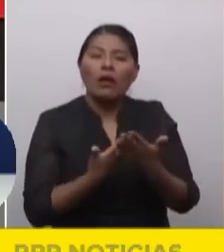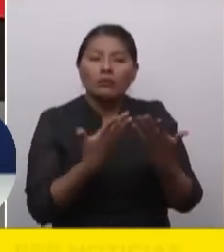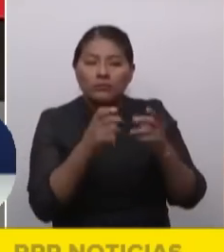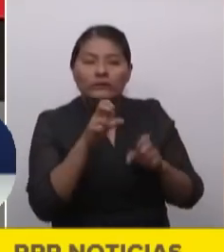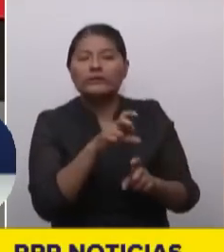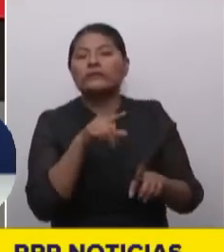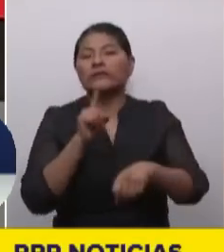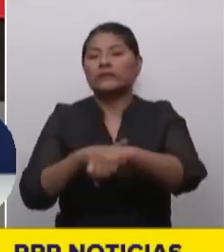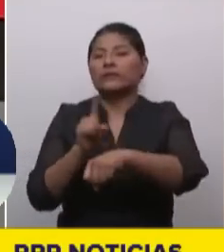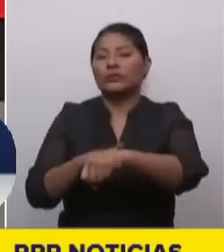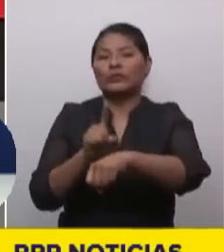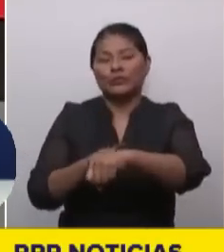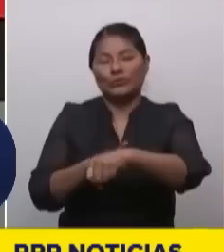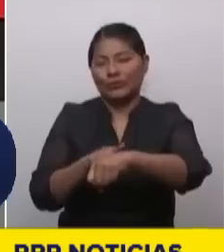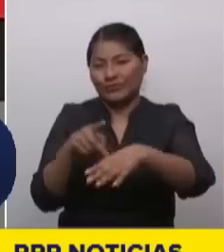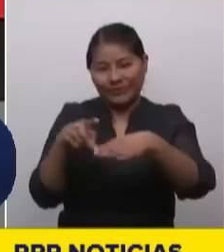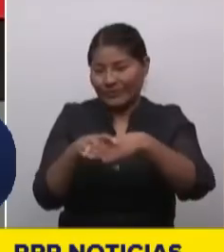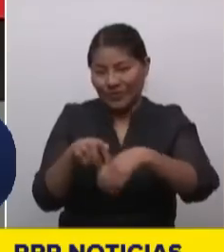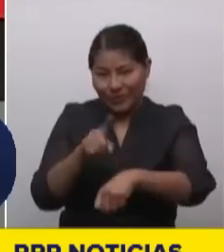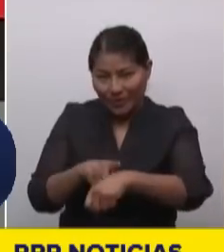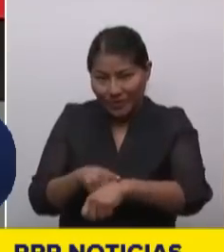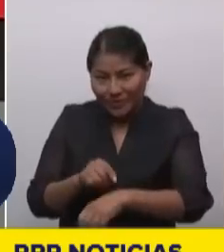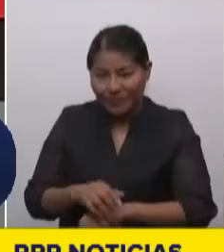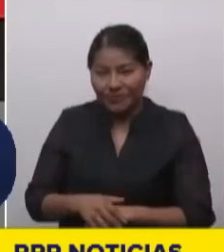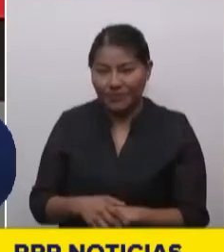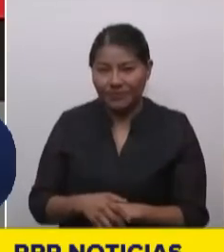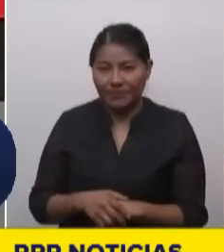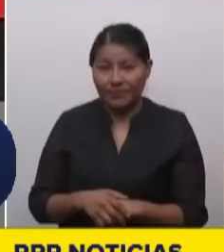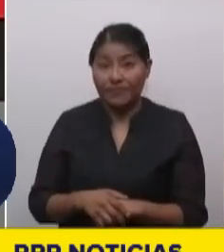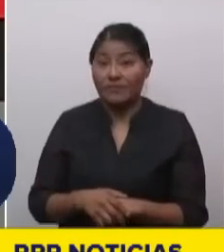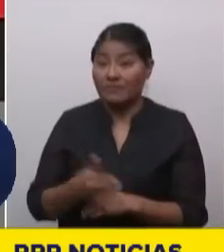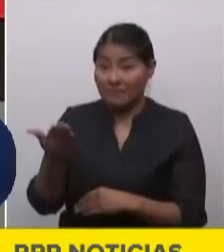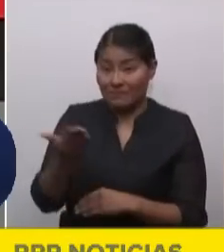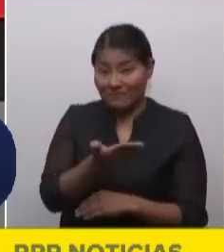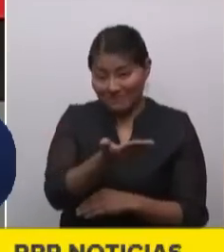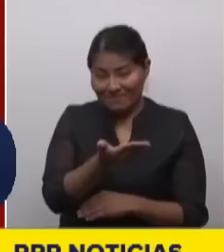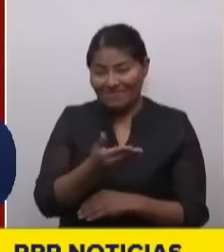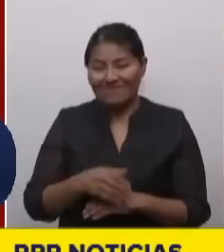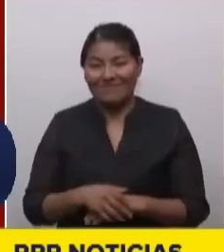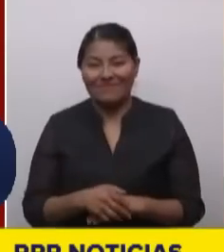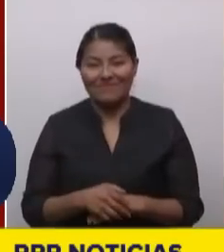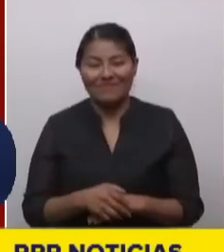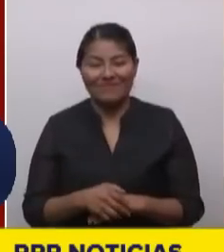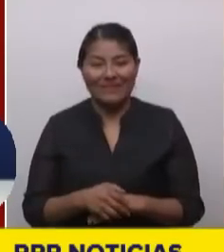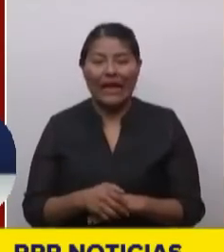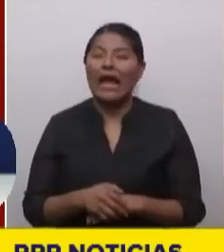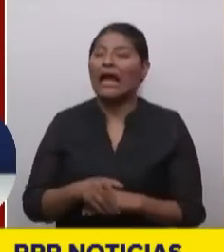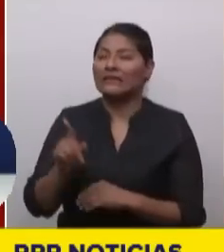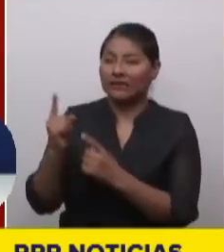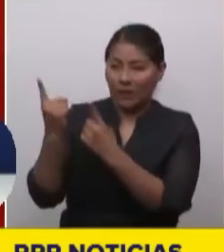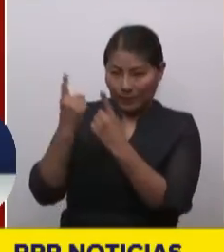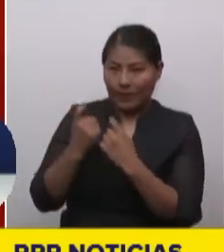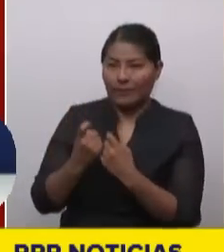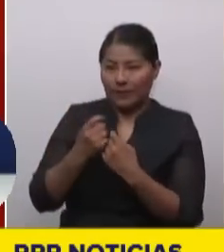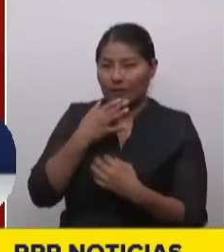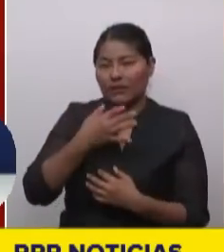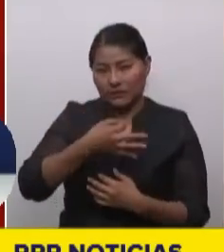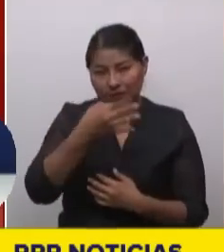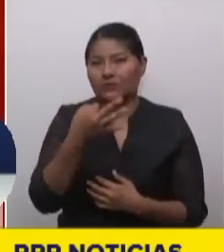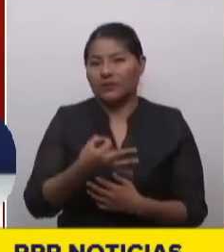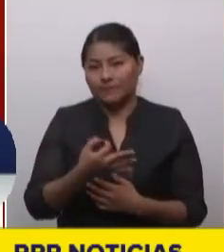Tiempo. Okay. Candidata. Sí. Bueno, respecto a tu pregunta,